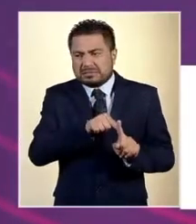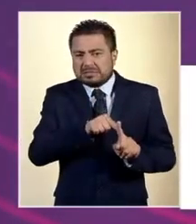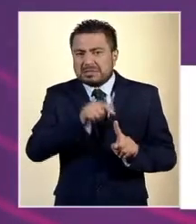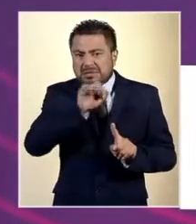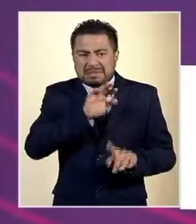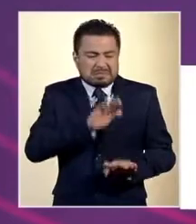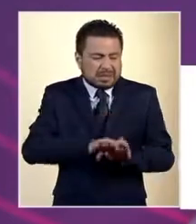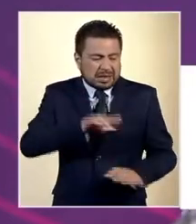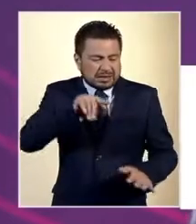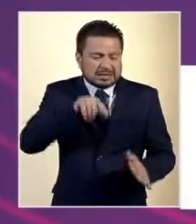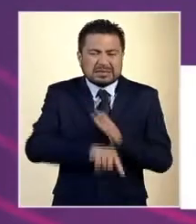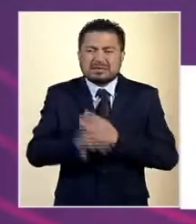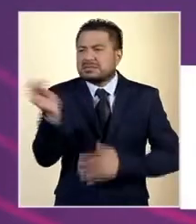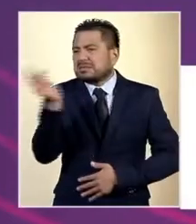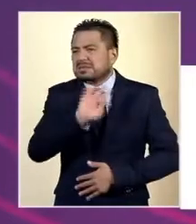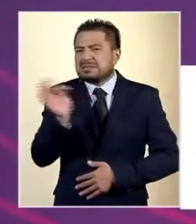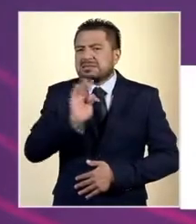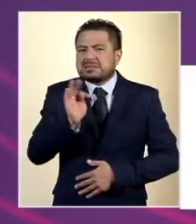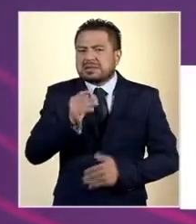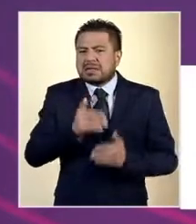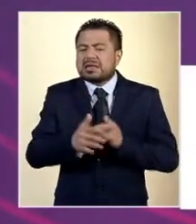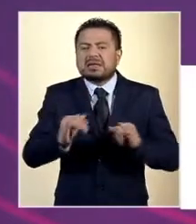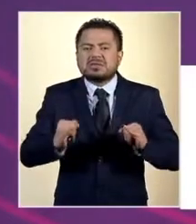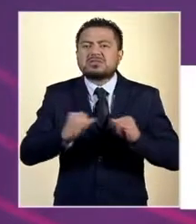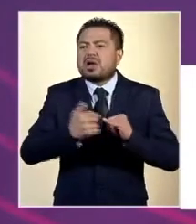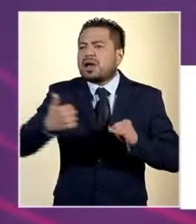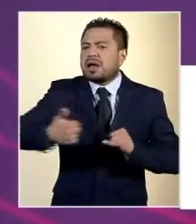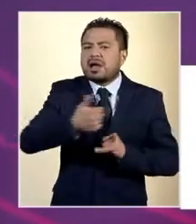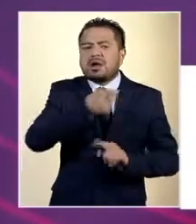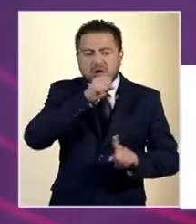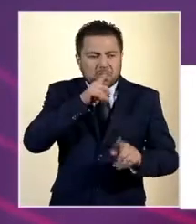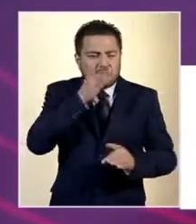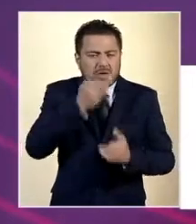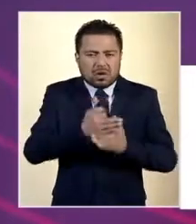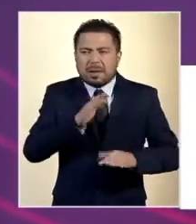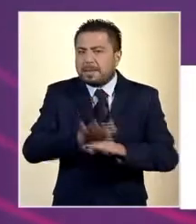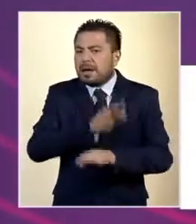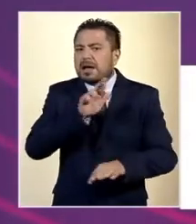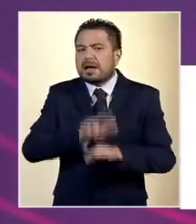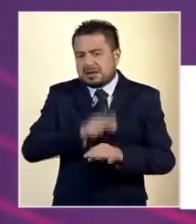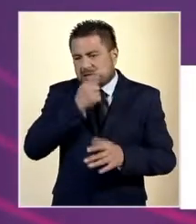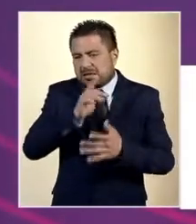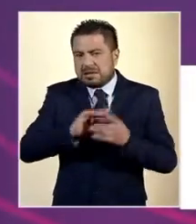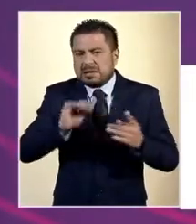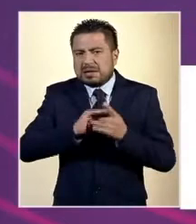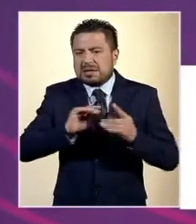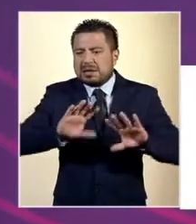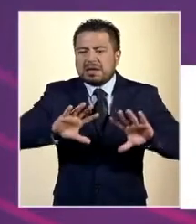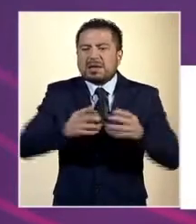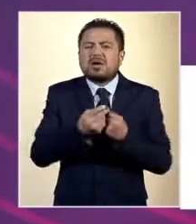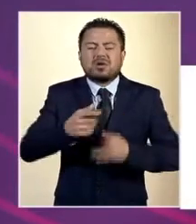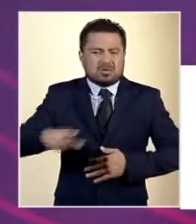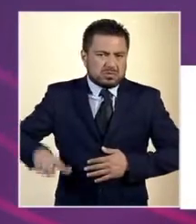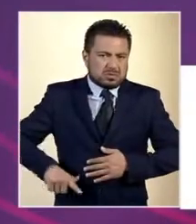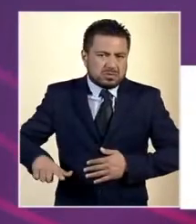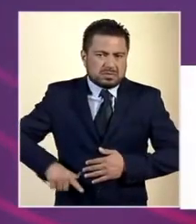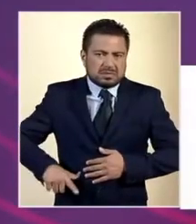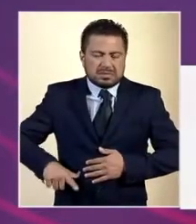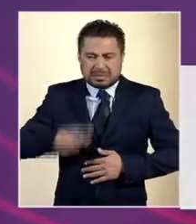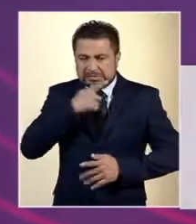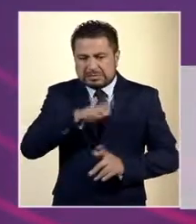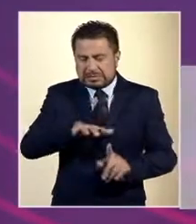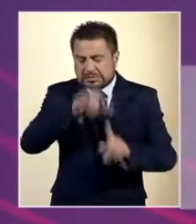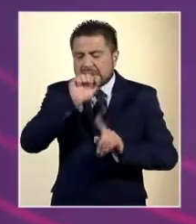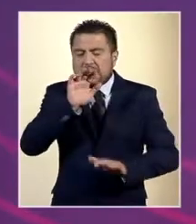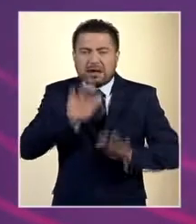incluso quizá en algún momento de nuestras instituciones, pero también mucho más, yo diría, también del lado público, es una perspectiva